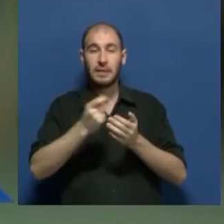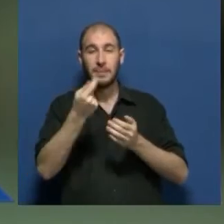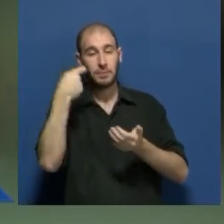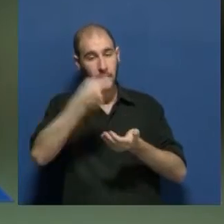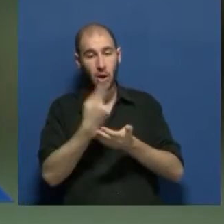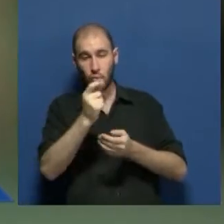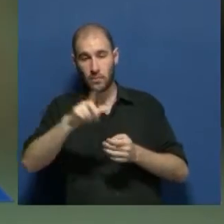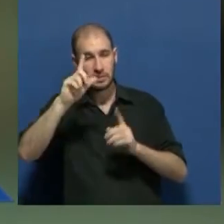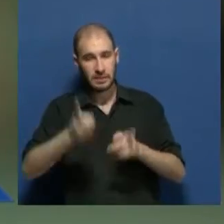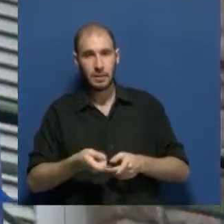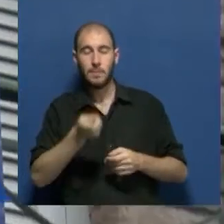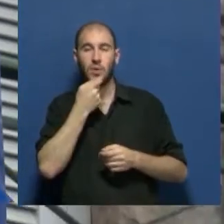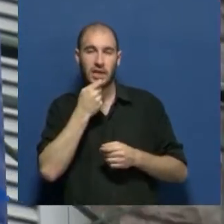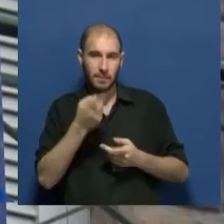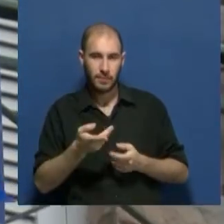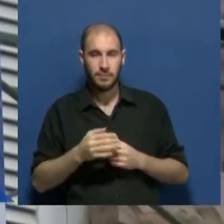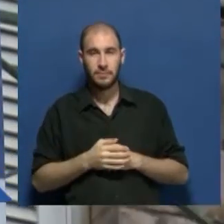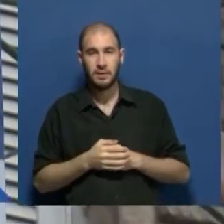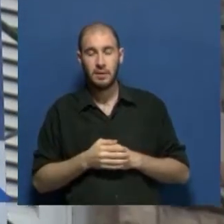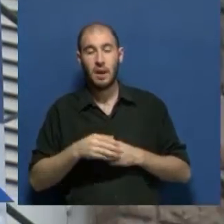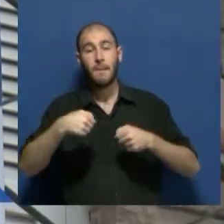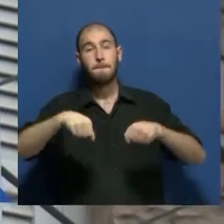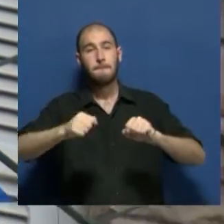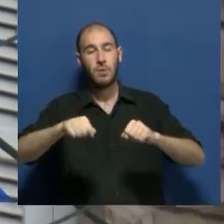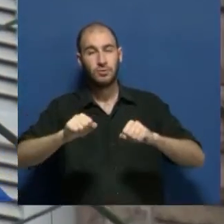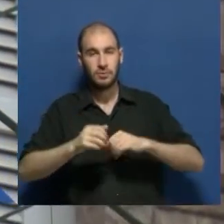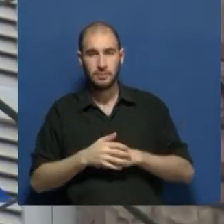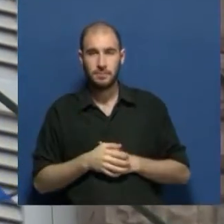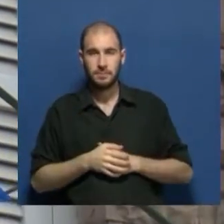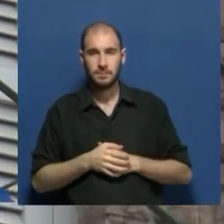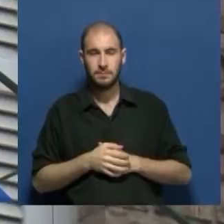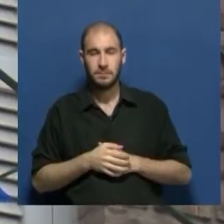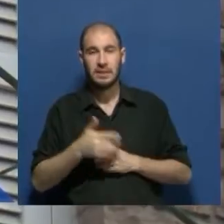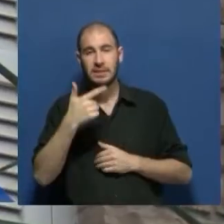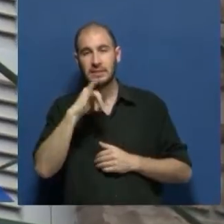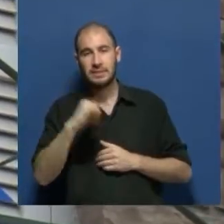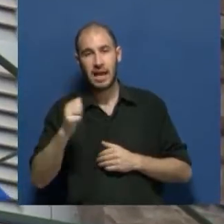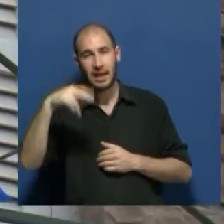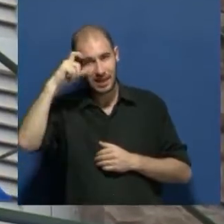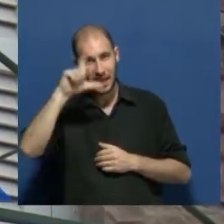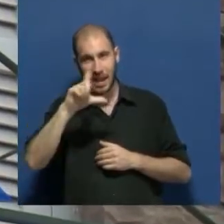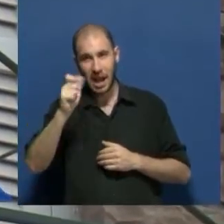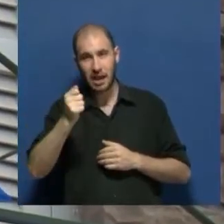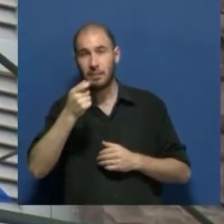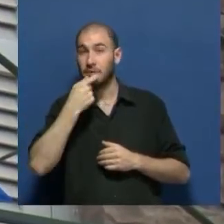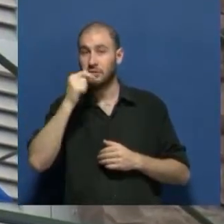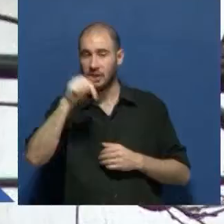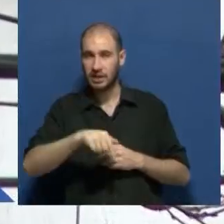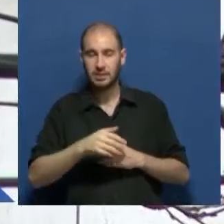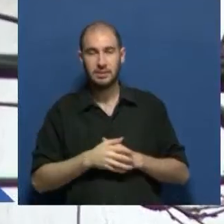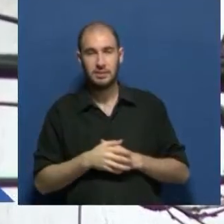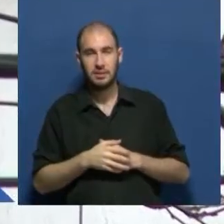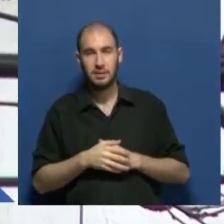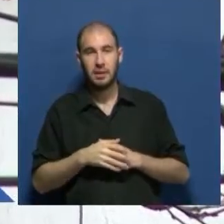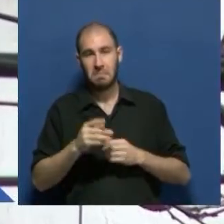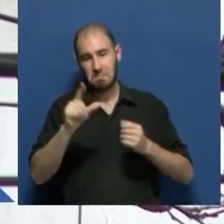contado. Un ejemplo les doy: una moto Zanela en Mendoza, de